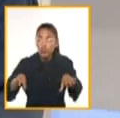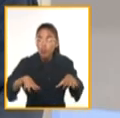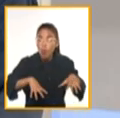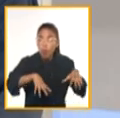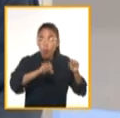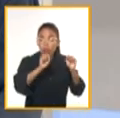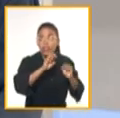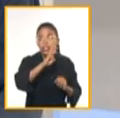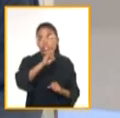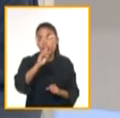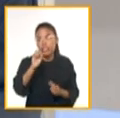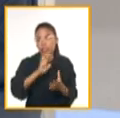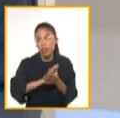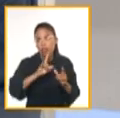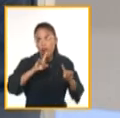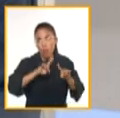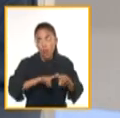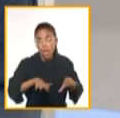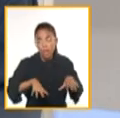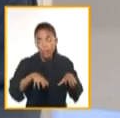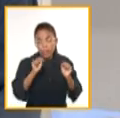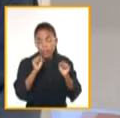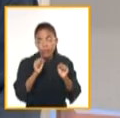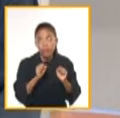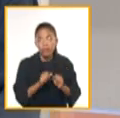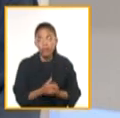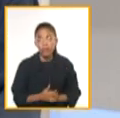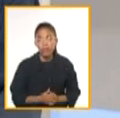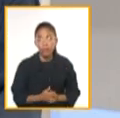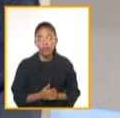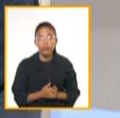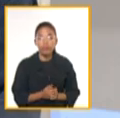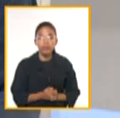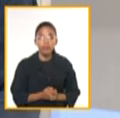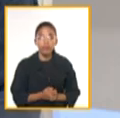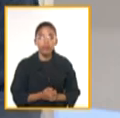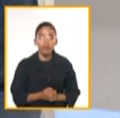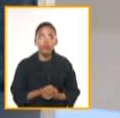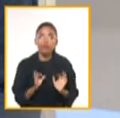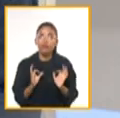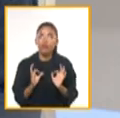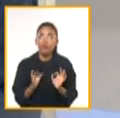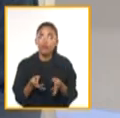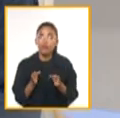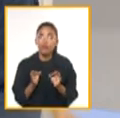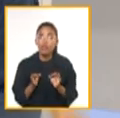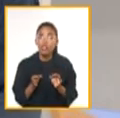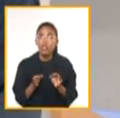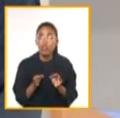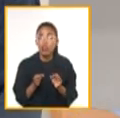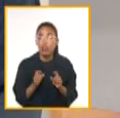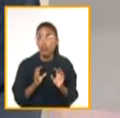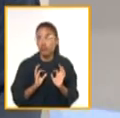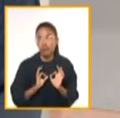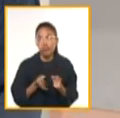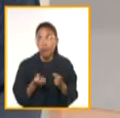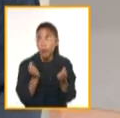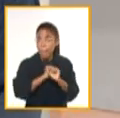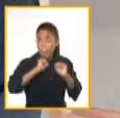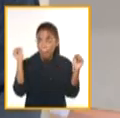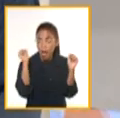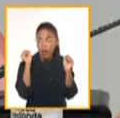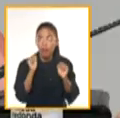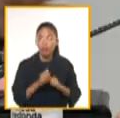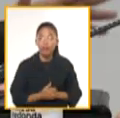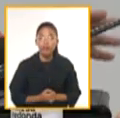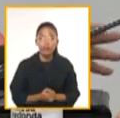megawatts en forma inmediata. O sea, casi que lo mismo que hubiera salido Guitera con eso. Por eso cae el colapso del sistema en ese momento. Pero